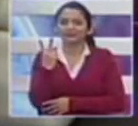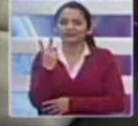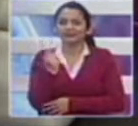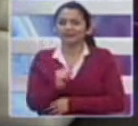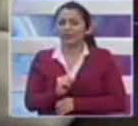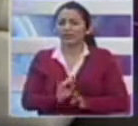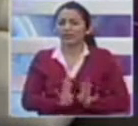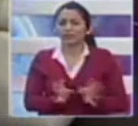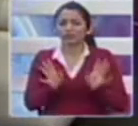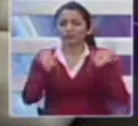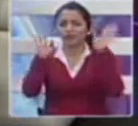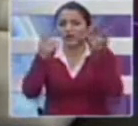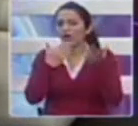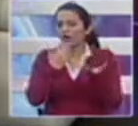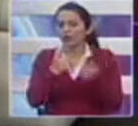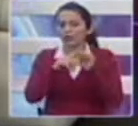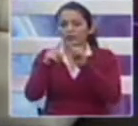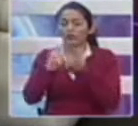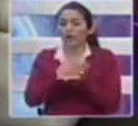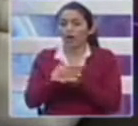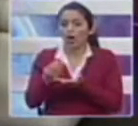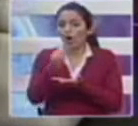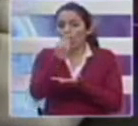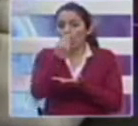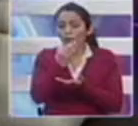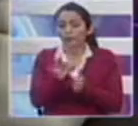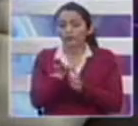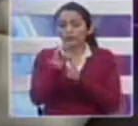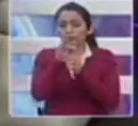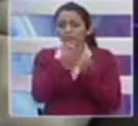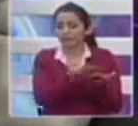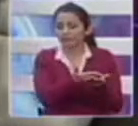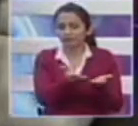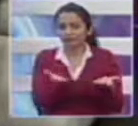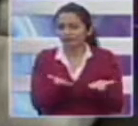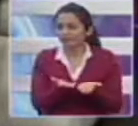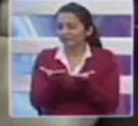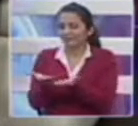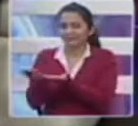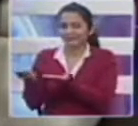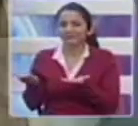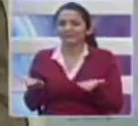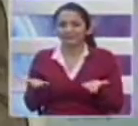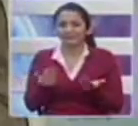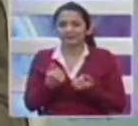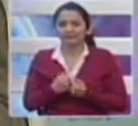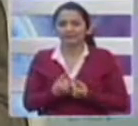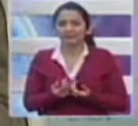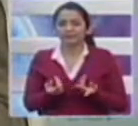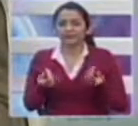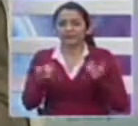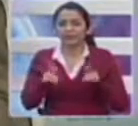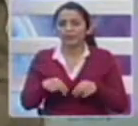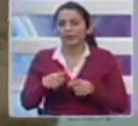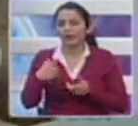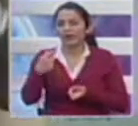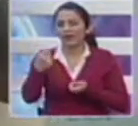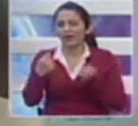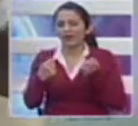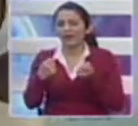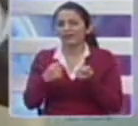festivales también gastronómicos, culturales, los festejos tradicionales de la ciudad, como son la competencia de los coches de madera,